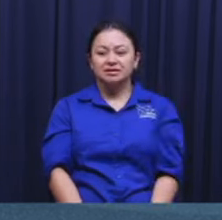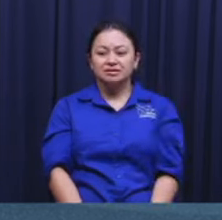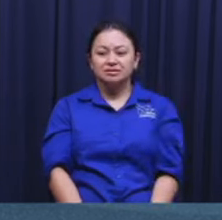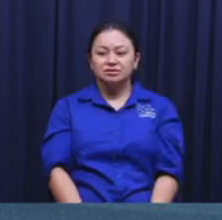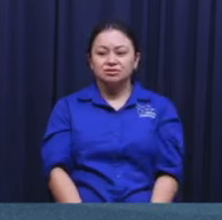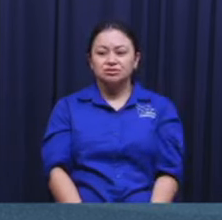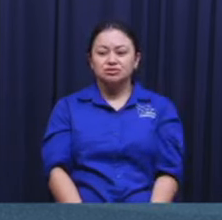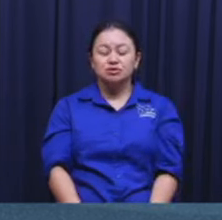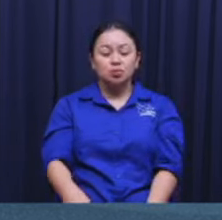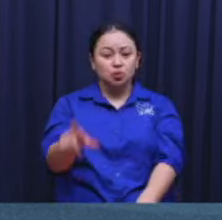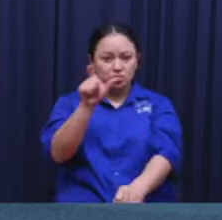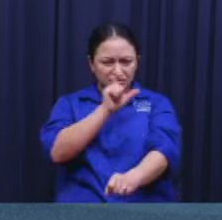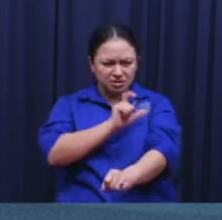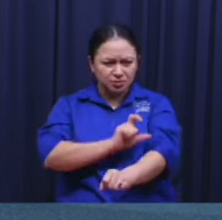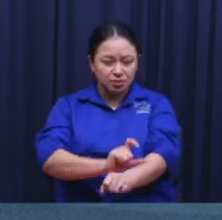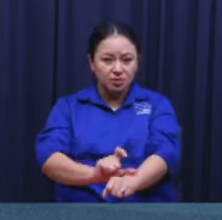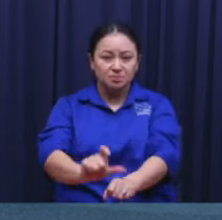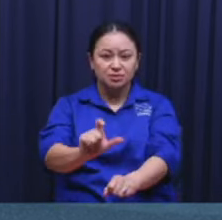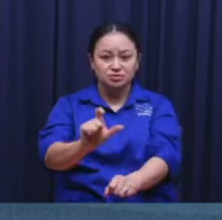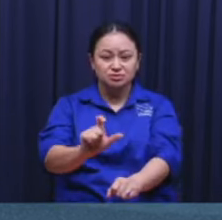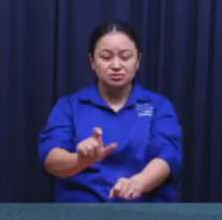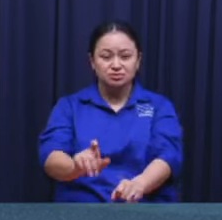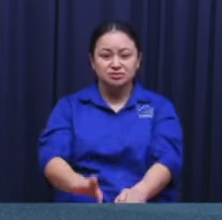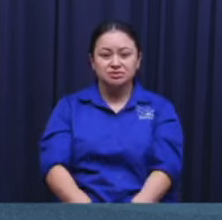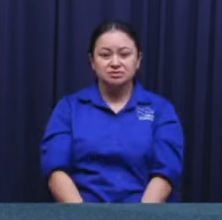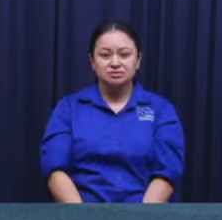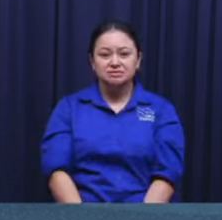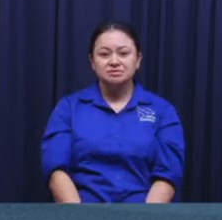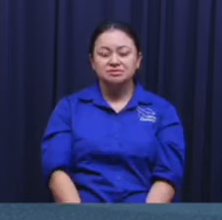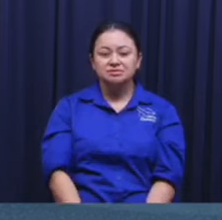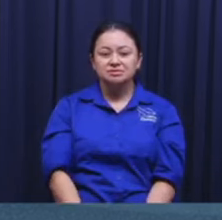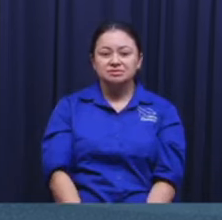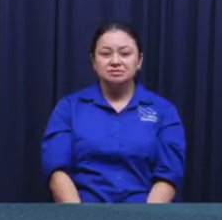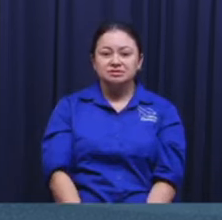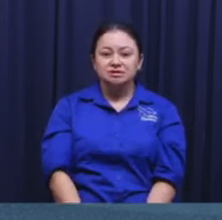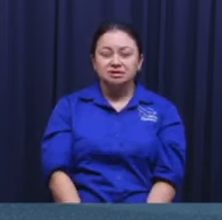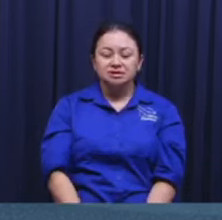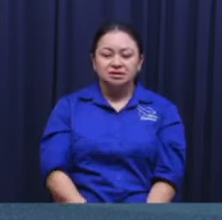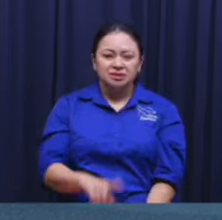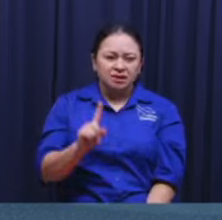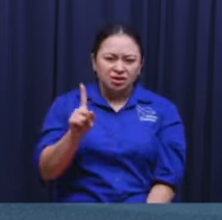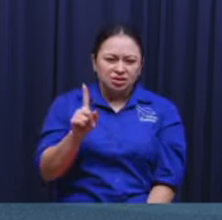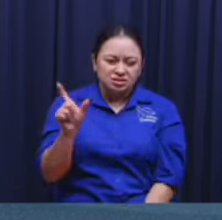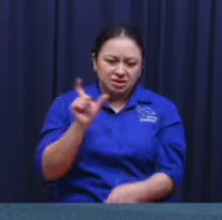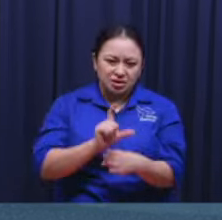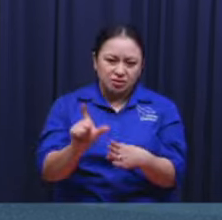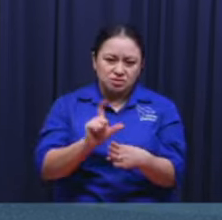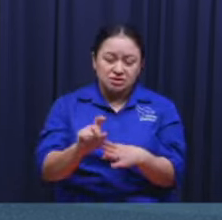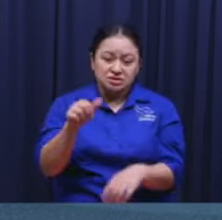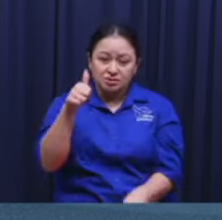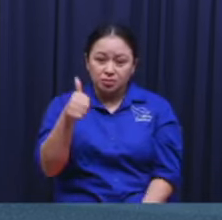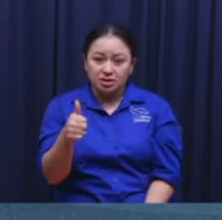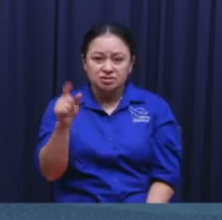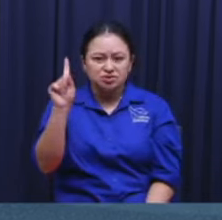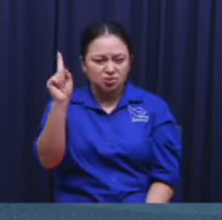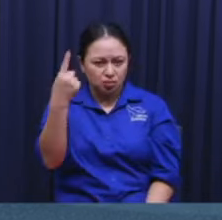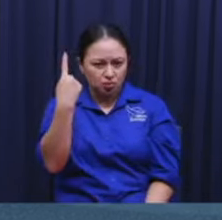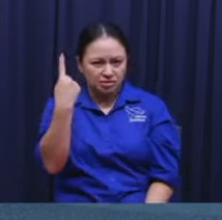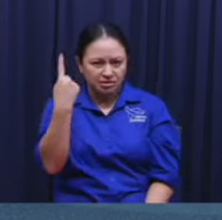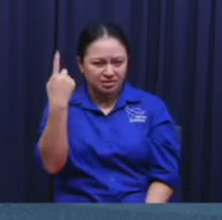Entonces, no se trata, hermano, no se trata de hacer cosas buenas una vez en la vida.